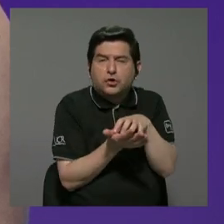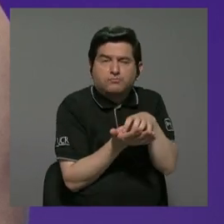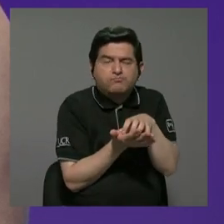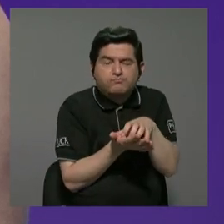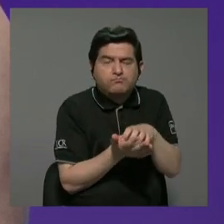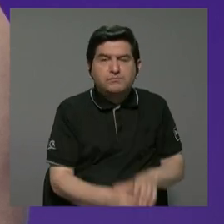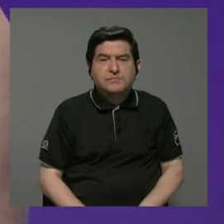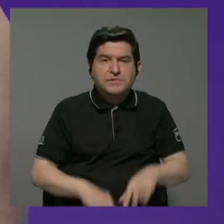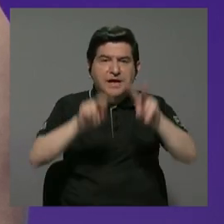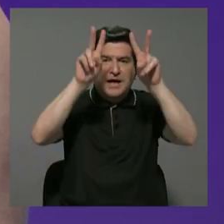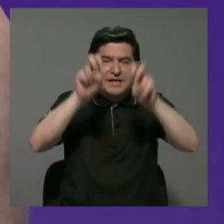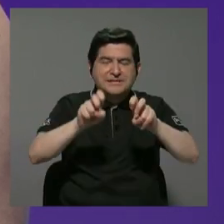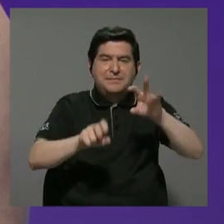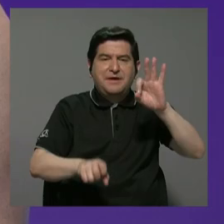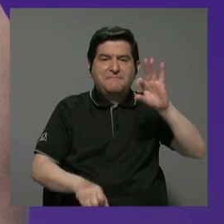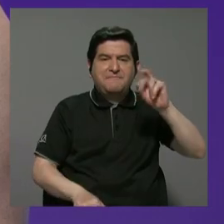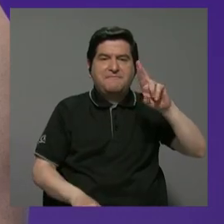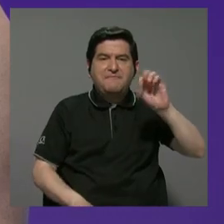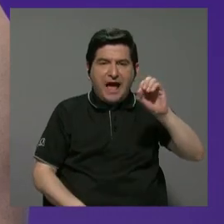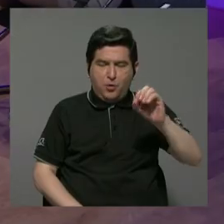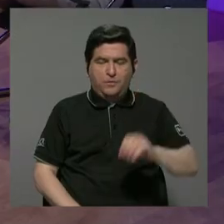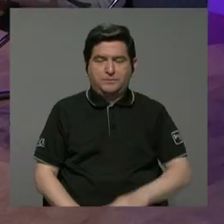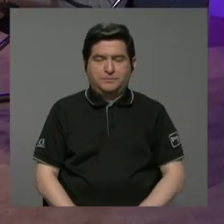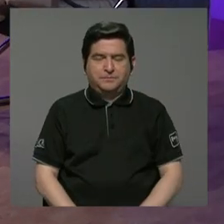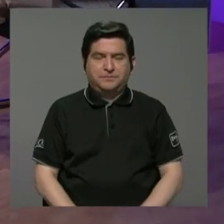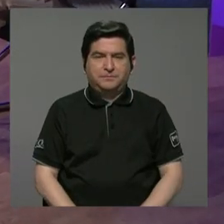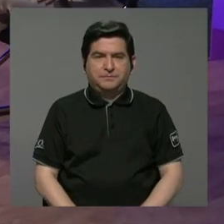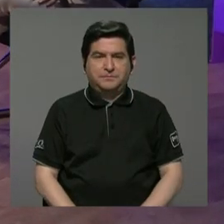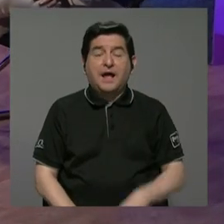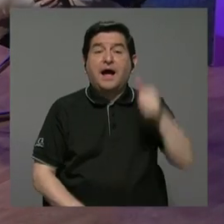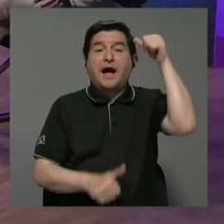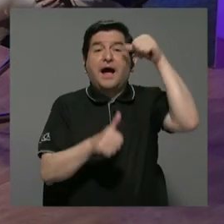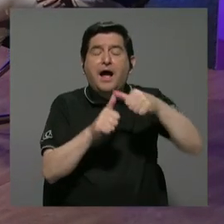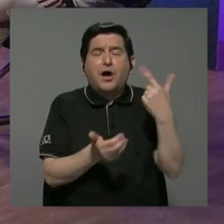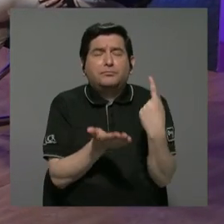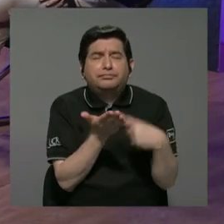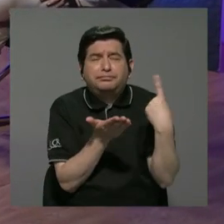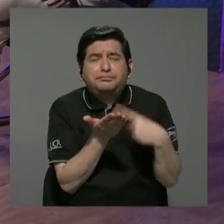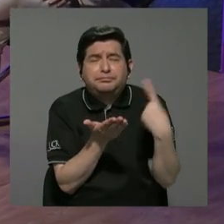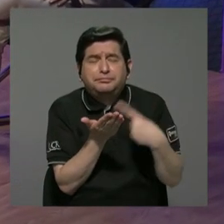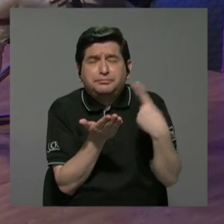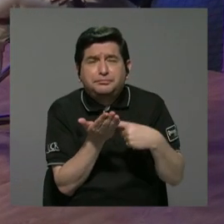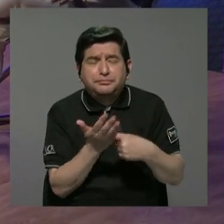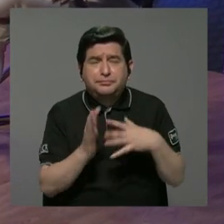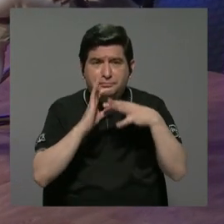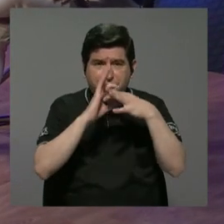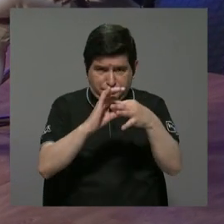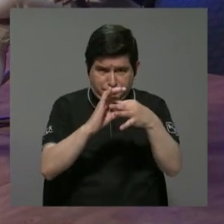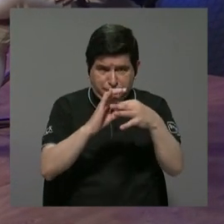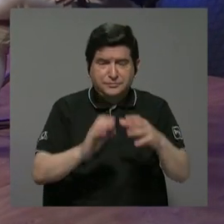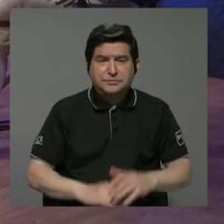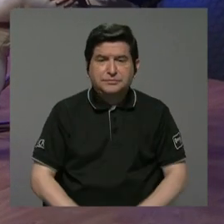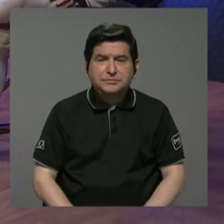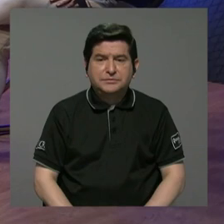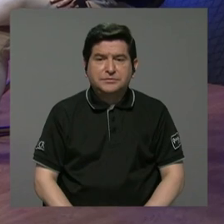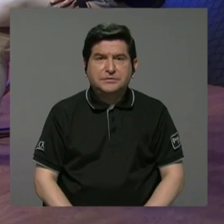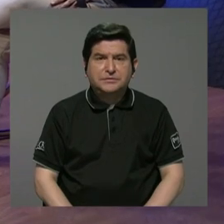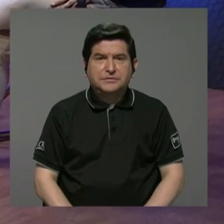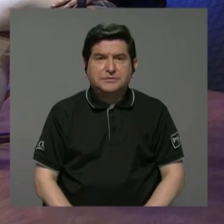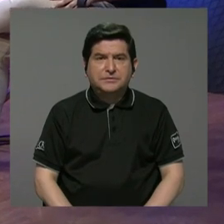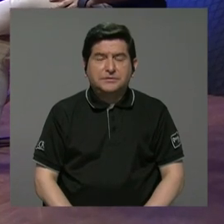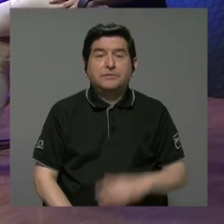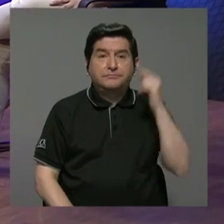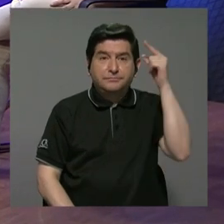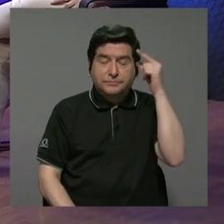a las pruebas FARO, tenemos que recordar las discusiones alrededor de,